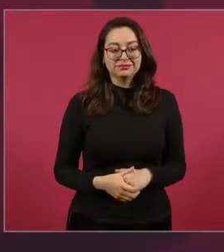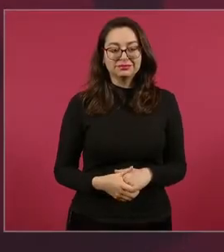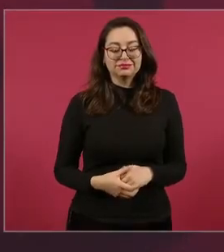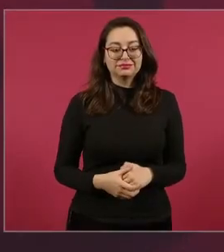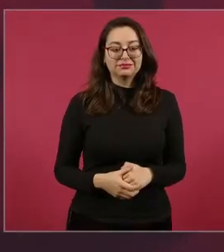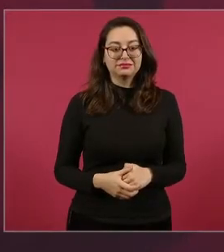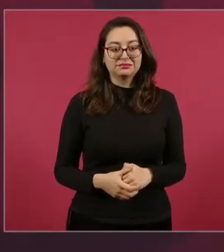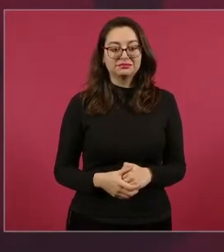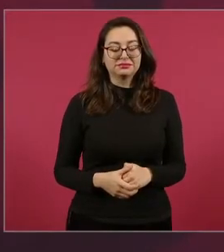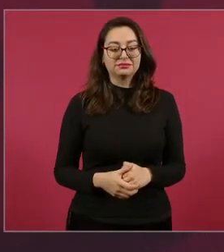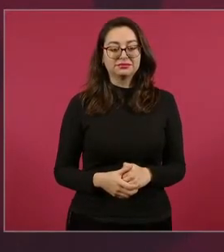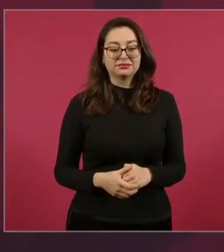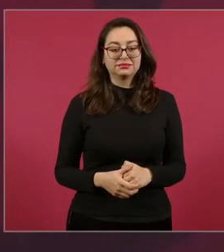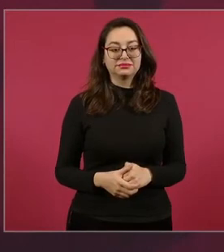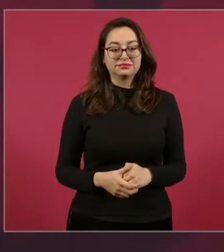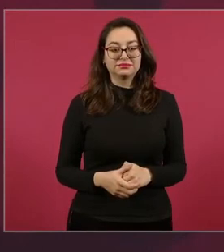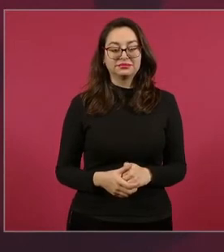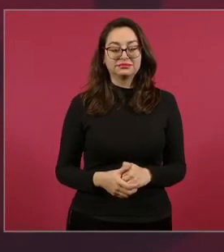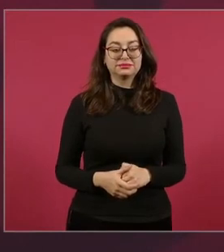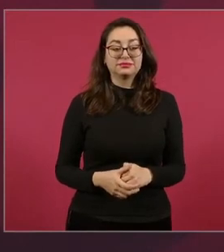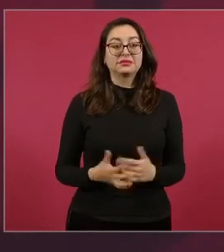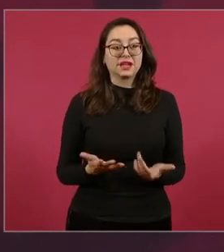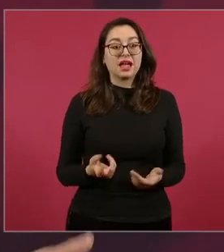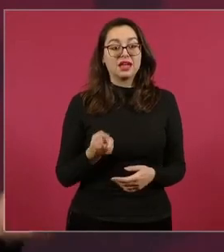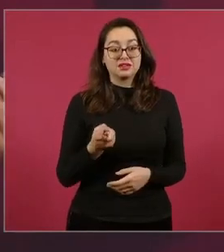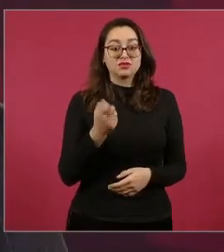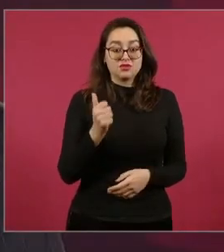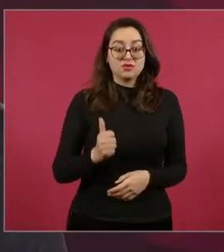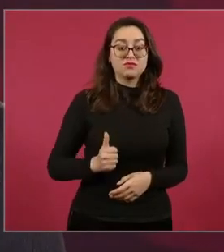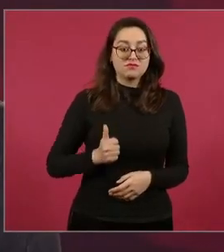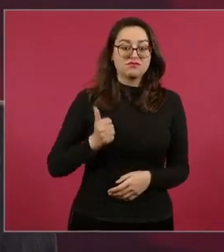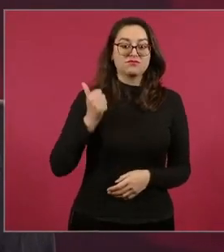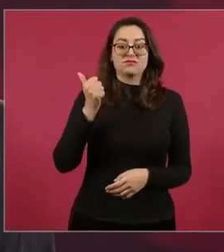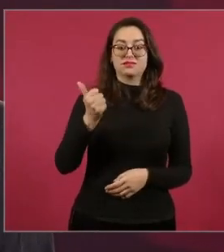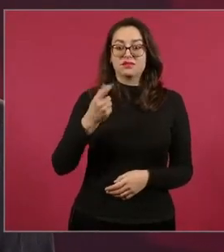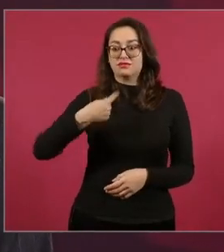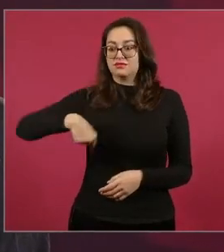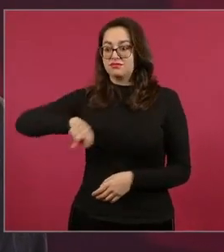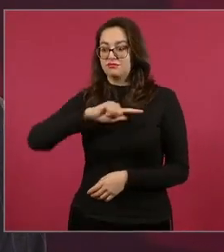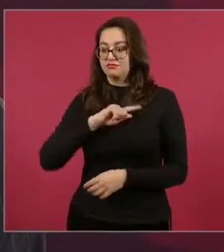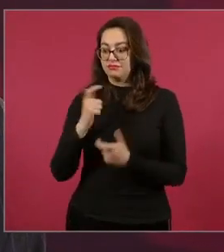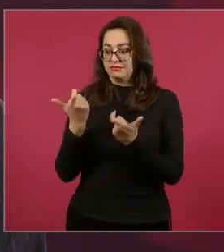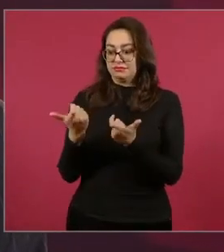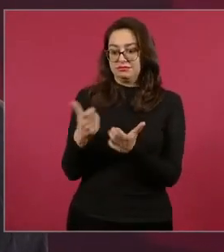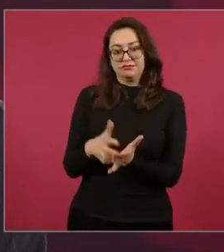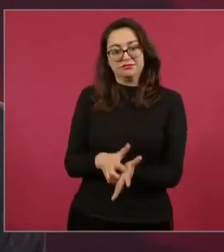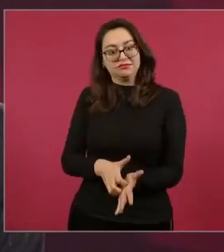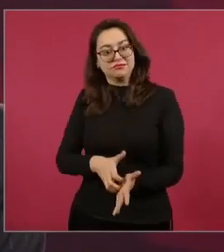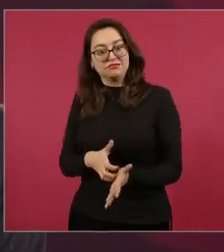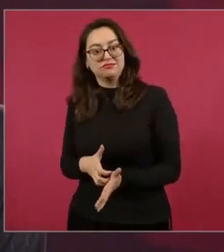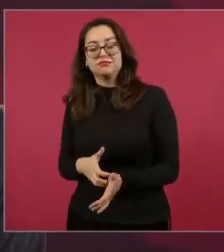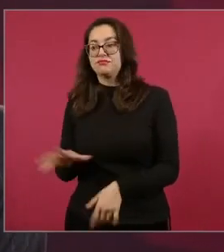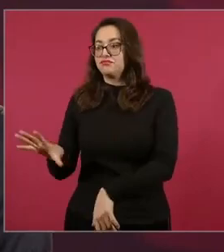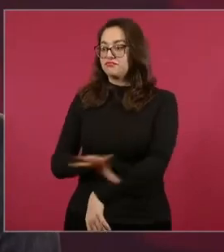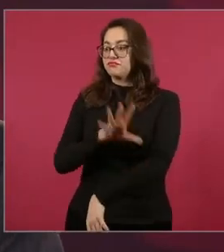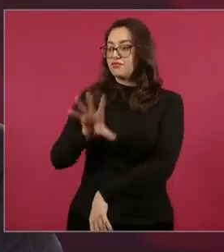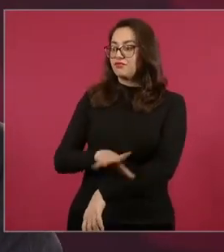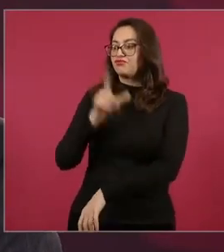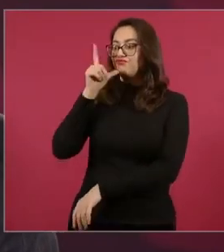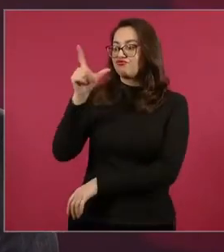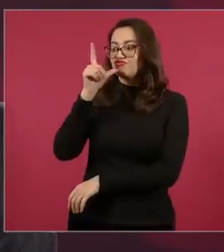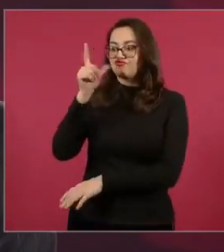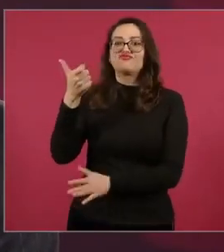bajo, y eso nos ha permitido ahorrar mucho en los costos de producción,